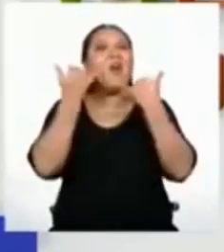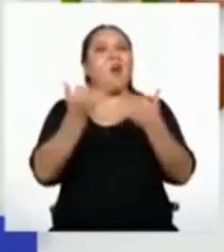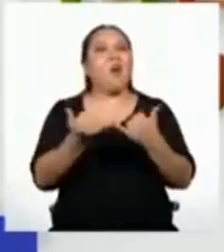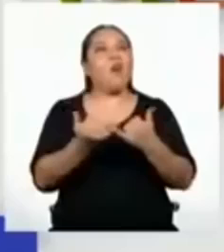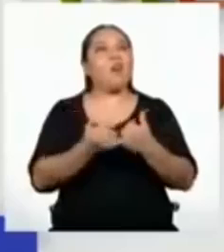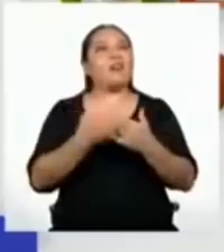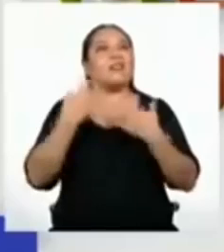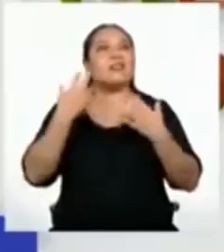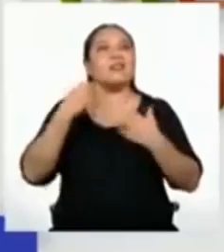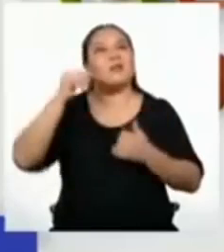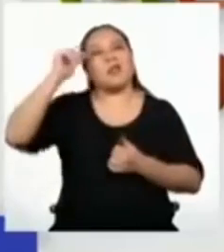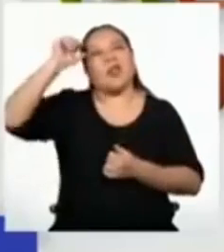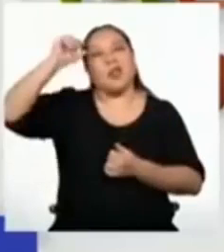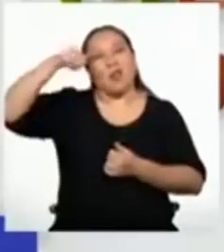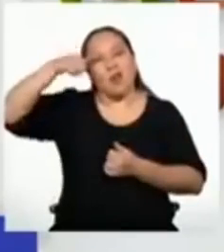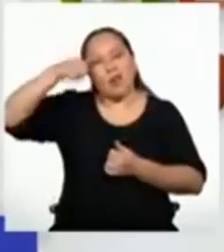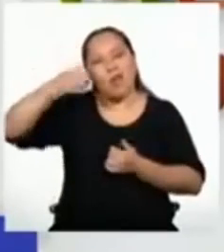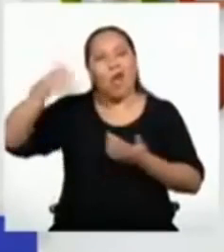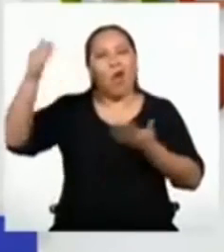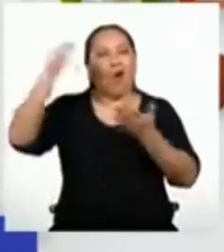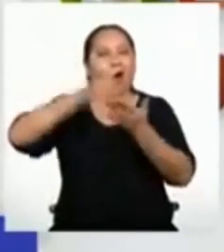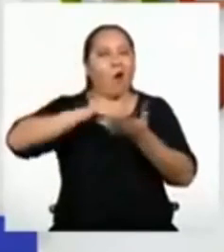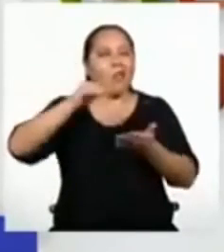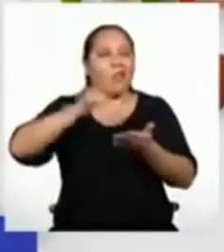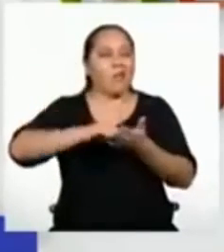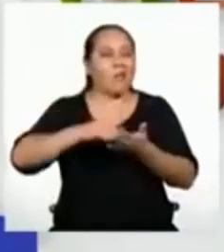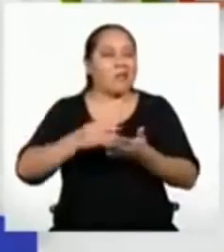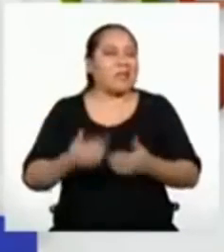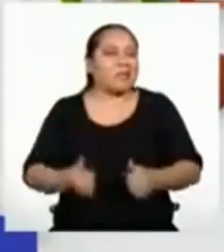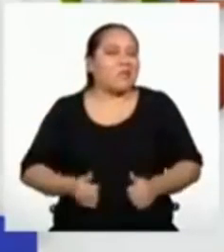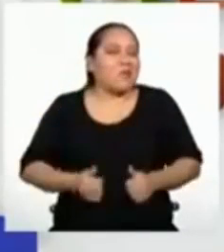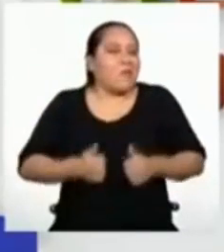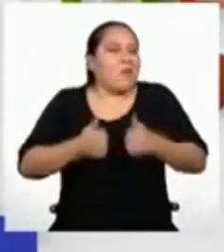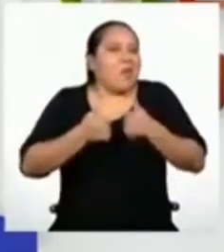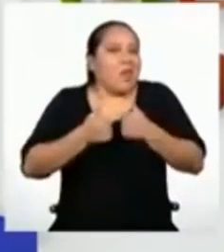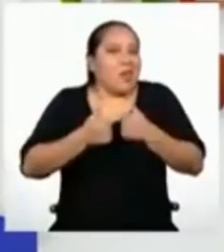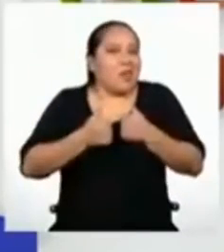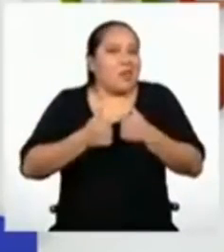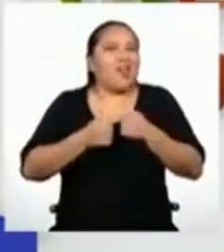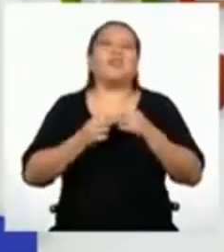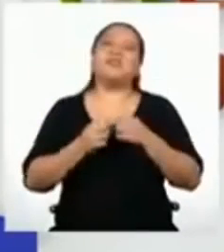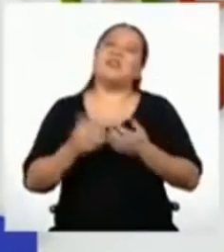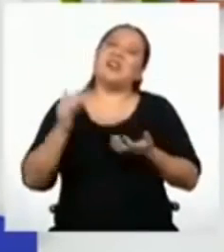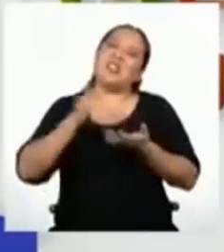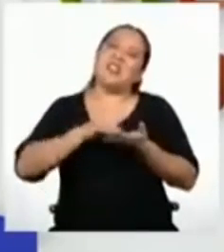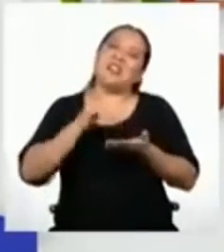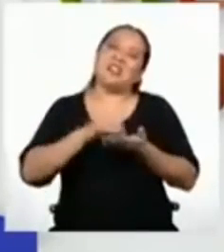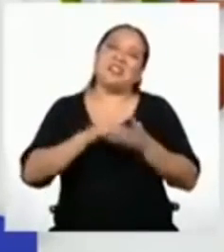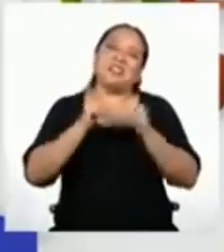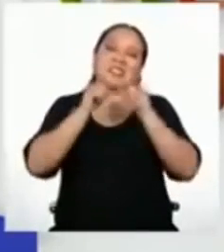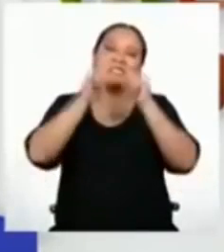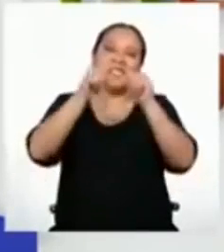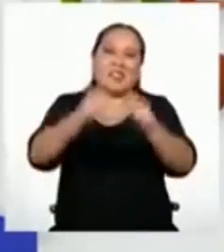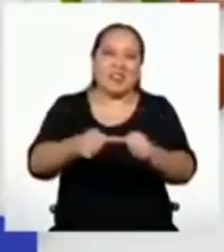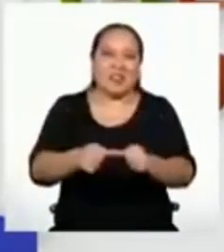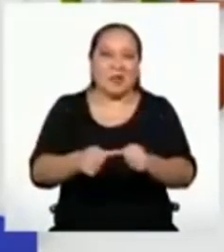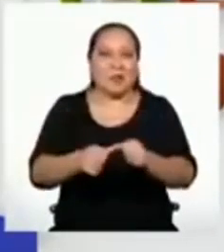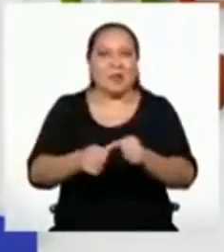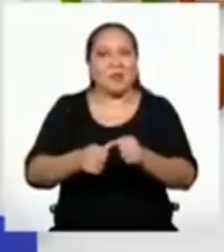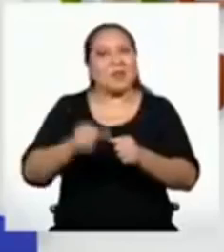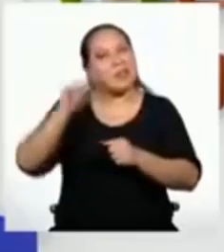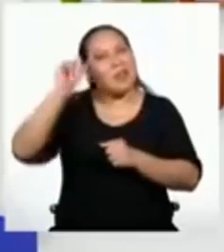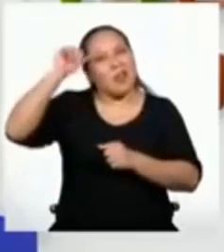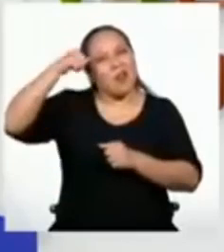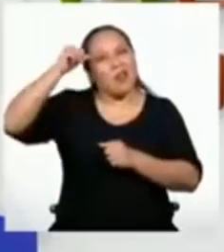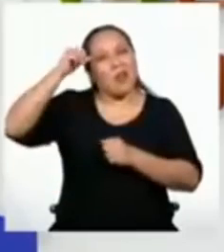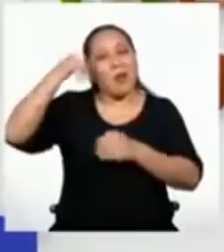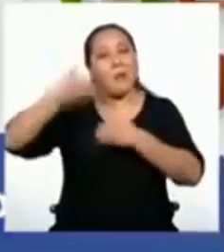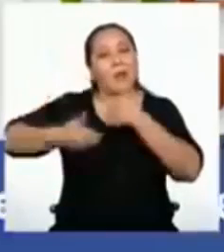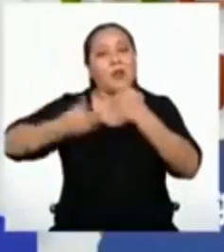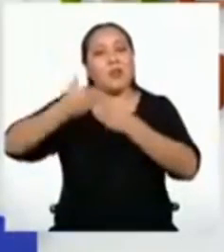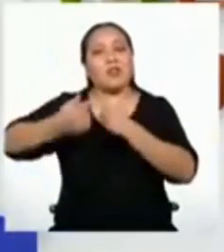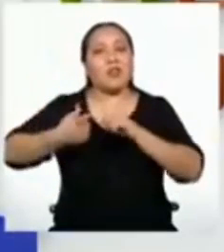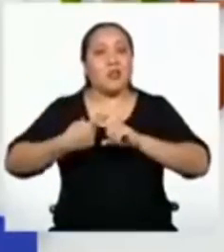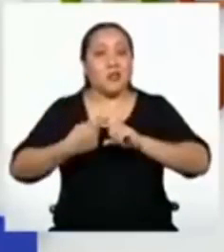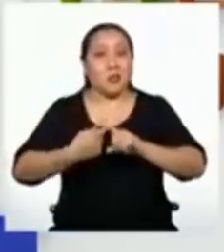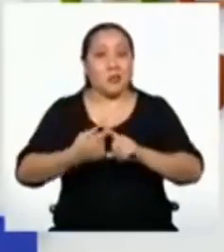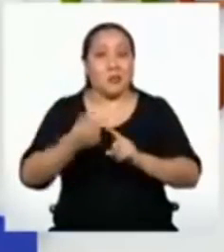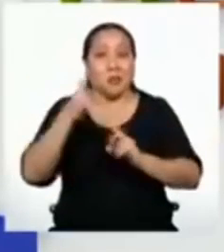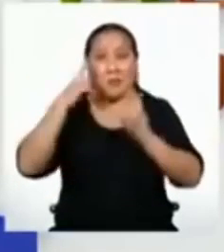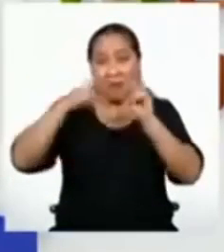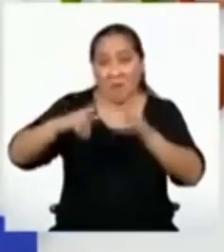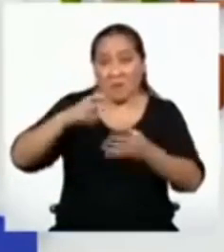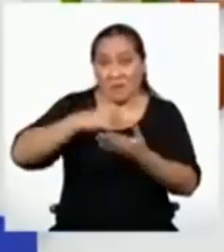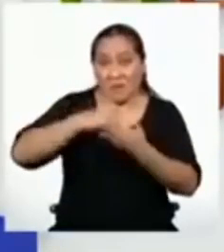porque recordar es volver a vivir, continuaremos repasando las progresiones geométricas. ¿Me acompañas a ver este programa?